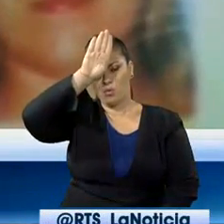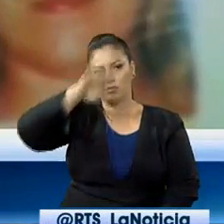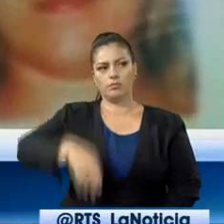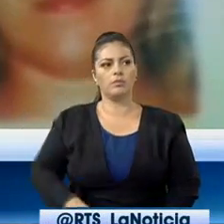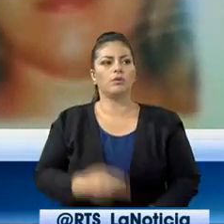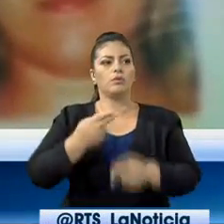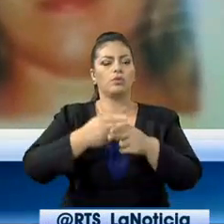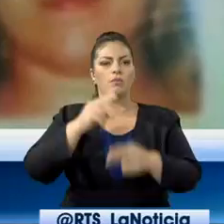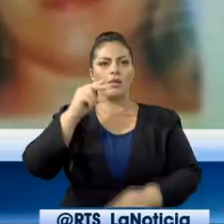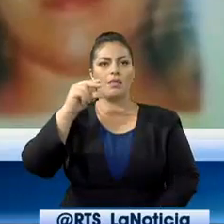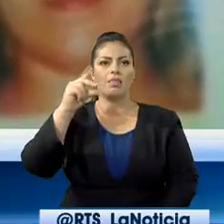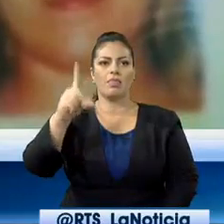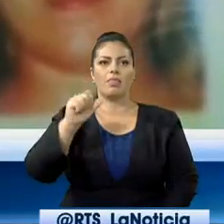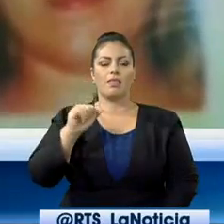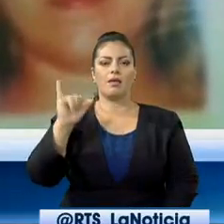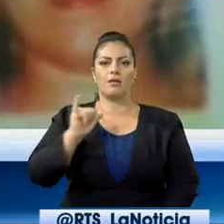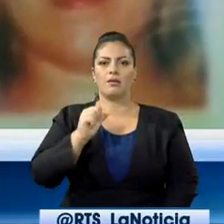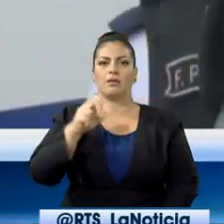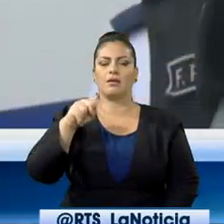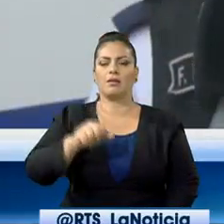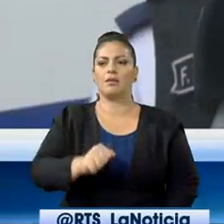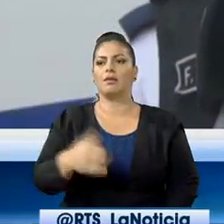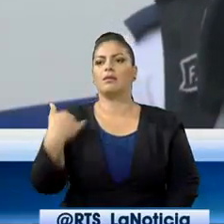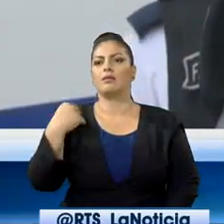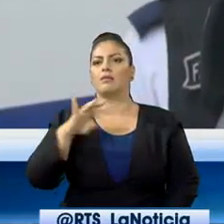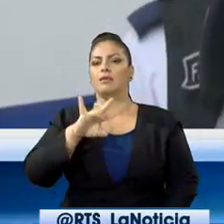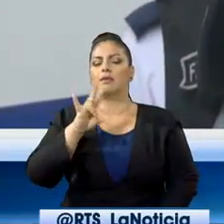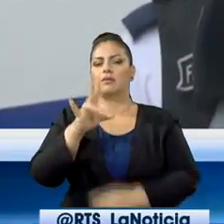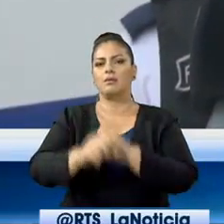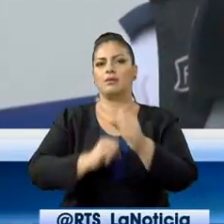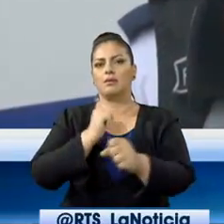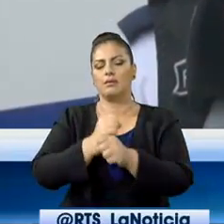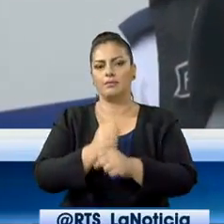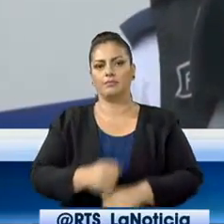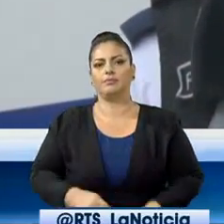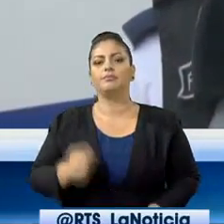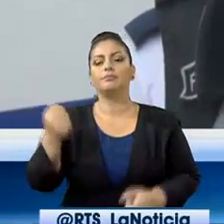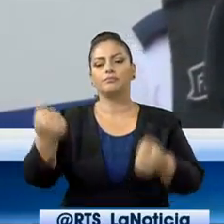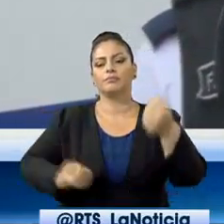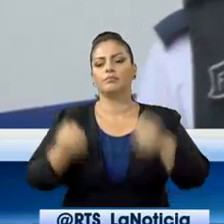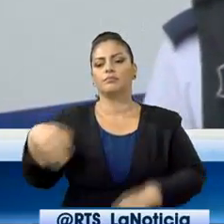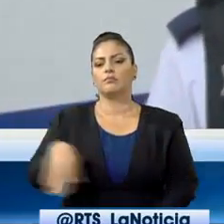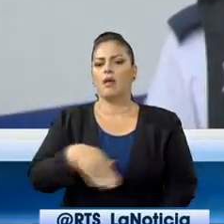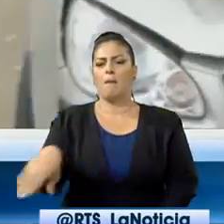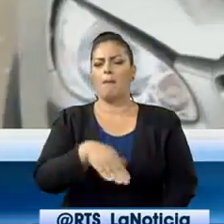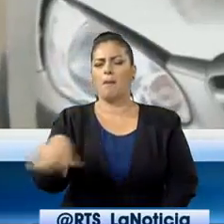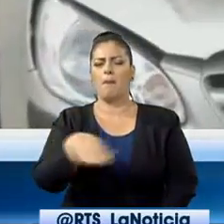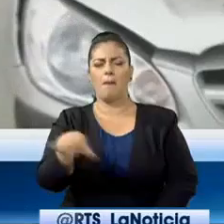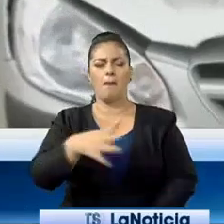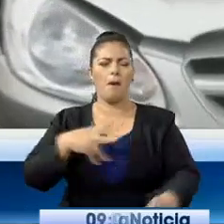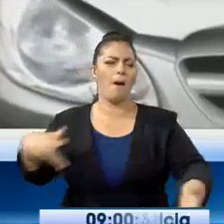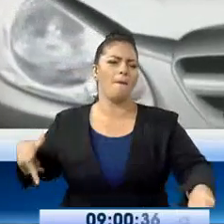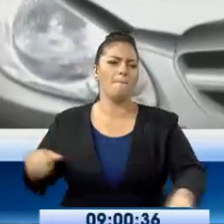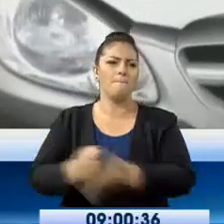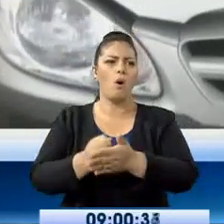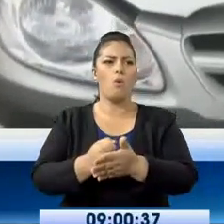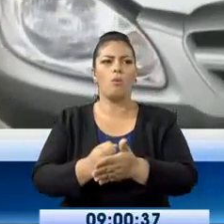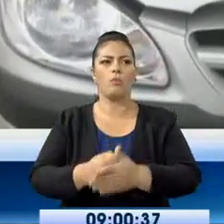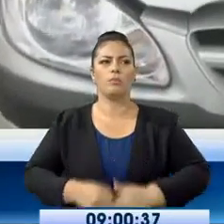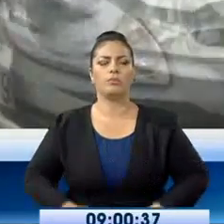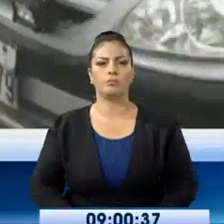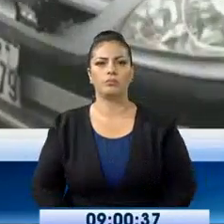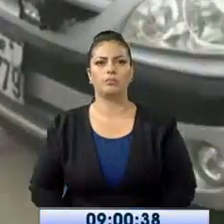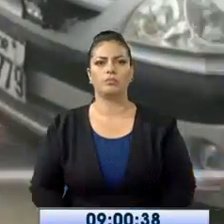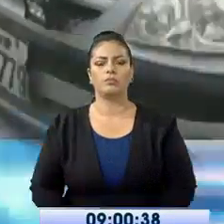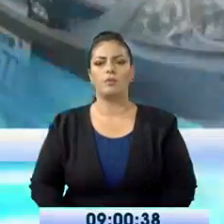Dayana Martín González, de 27 años. Un accidente de tránsito, una pérdida de carril con estrellamiento. Como resultado,